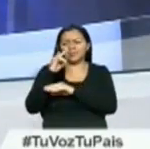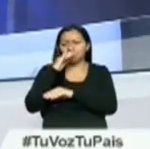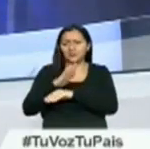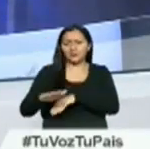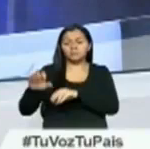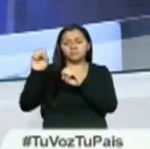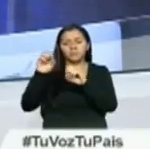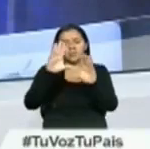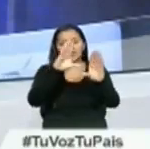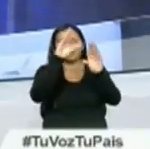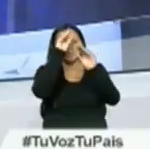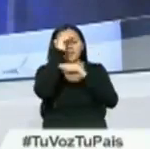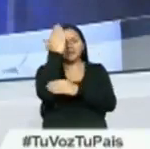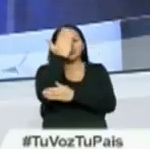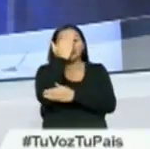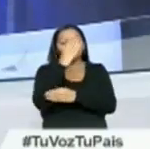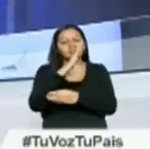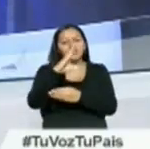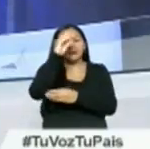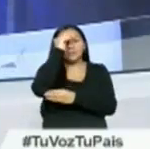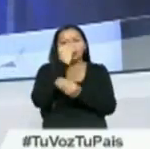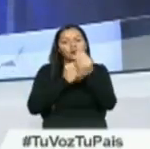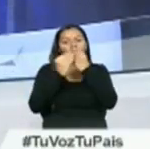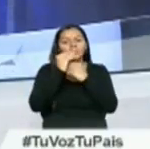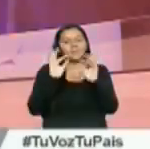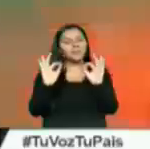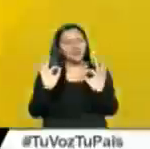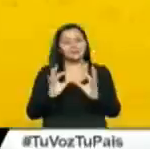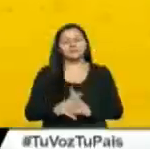contenido que promueve buenos hábitos alimenticios.